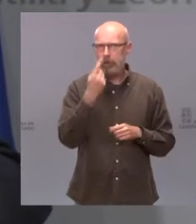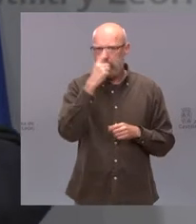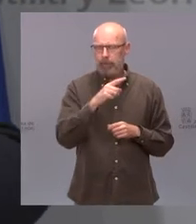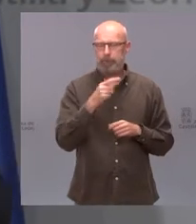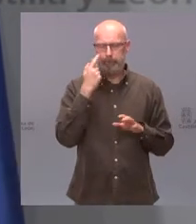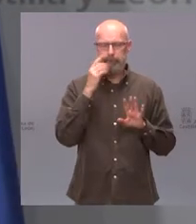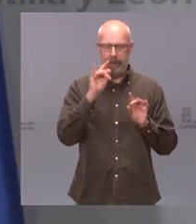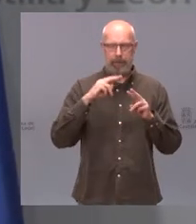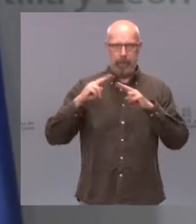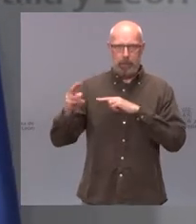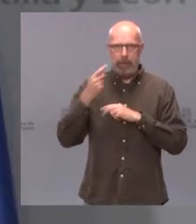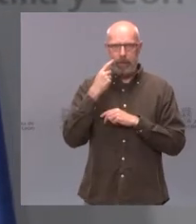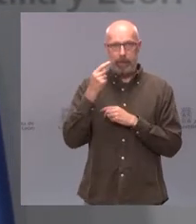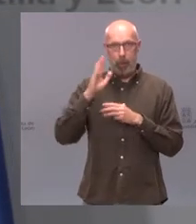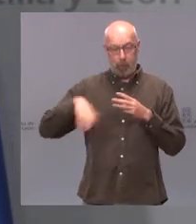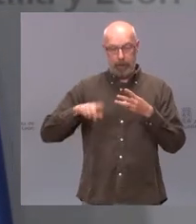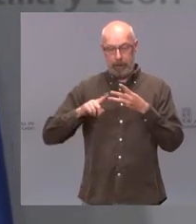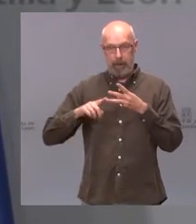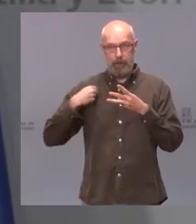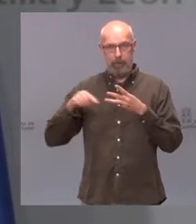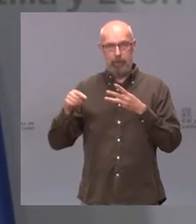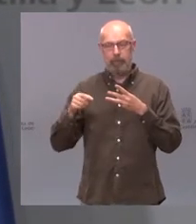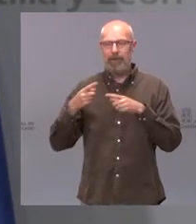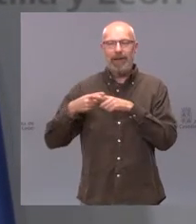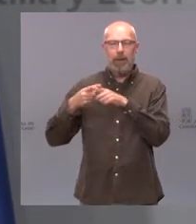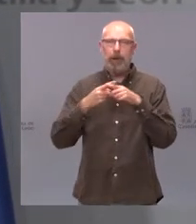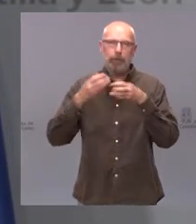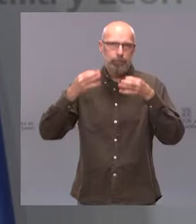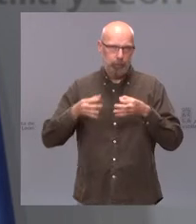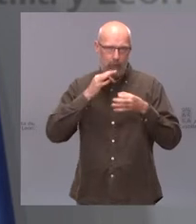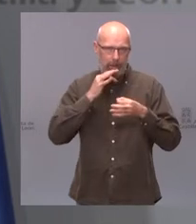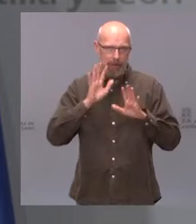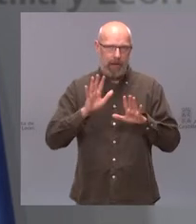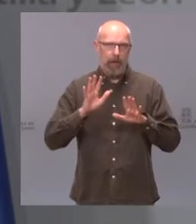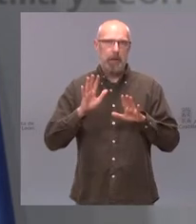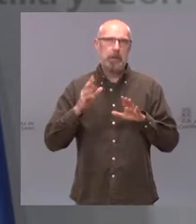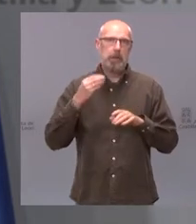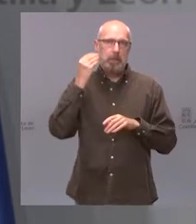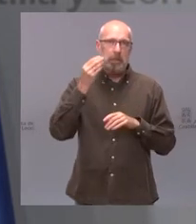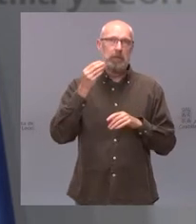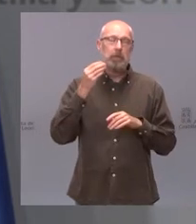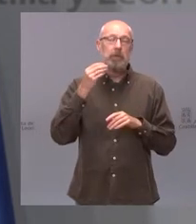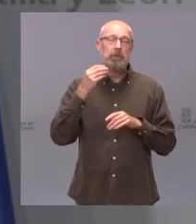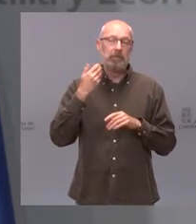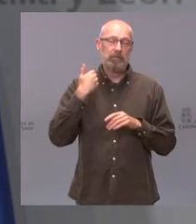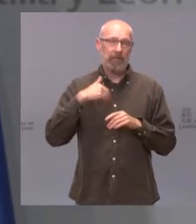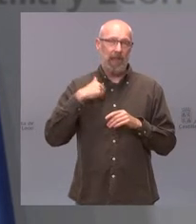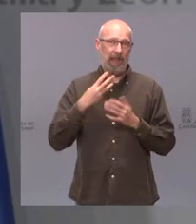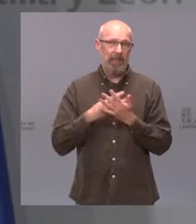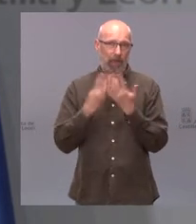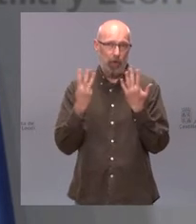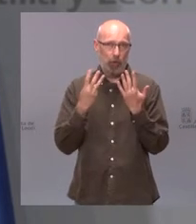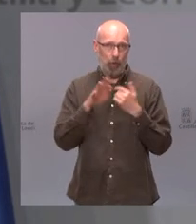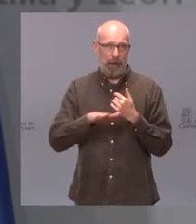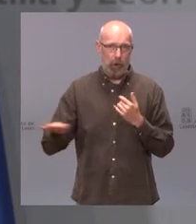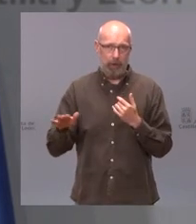última. En principio todavía está sin fijar definitivamente, pero van a ser, en la primera propuesta son 18, ¿no? 18